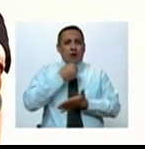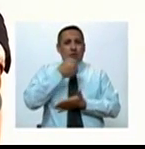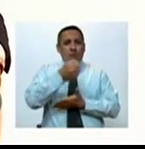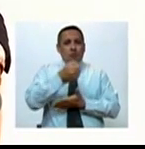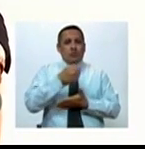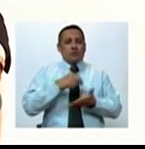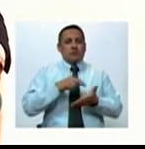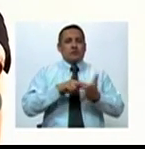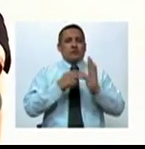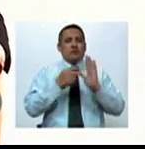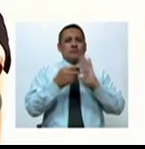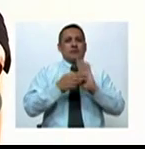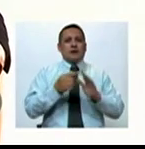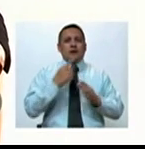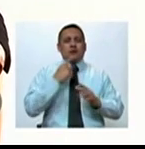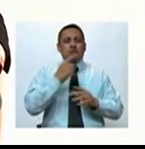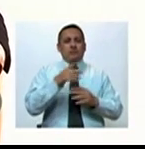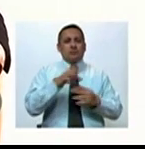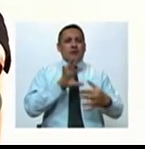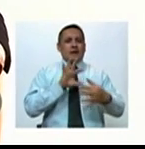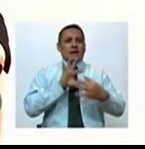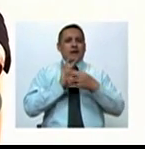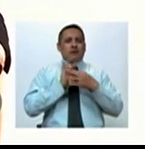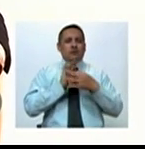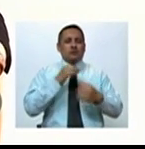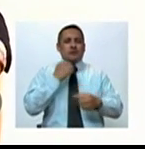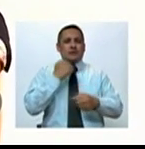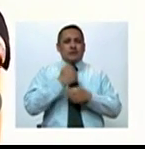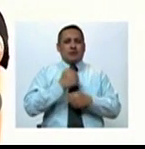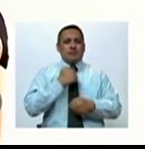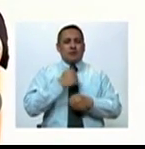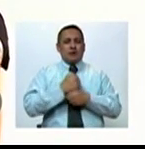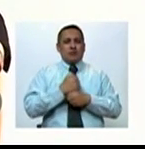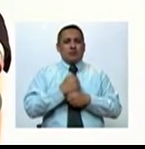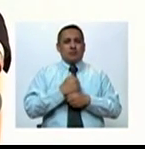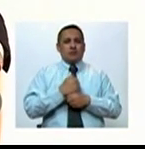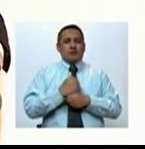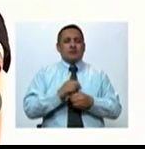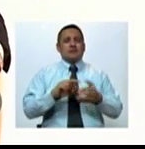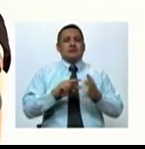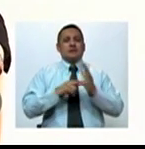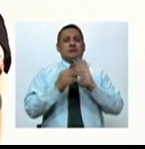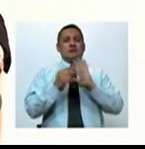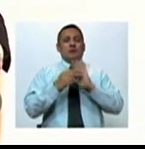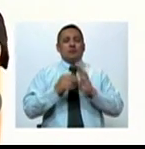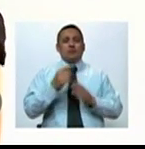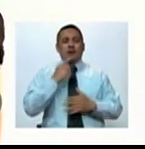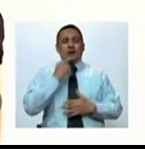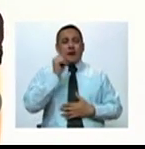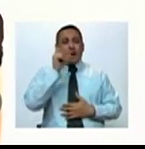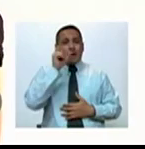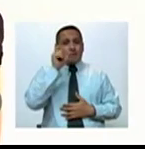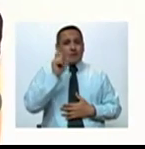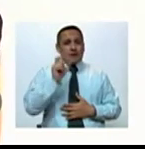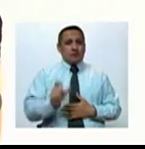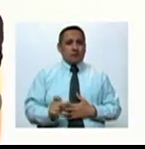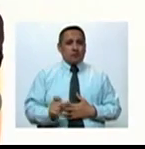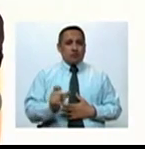laboral. Esto es una relación donde una persona